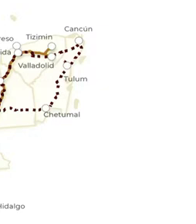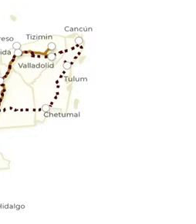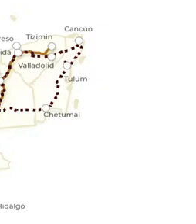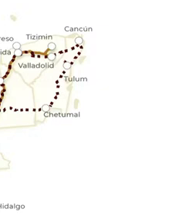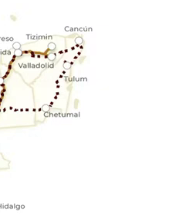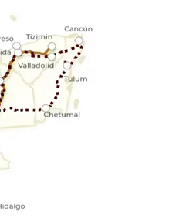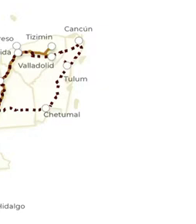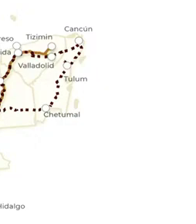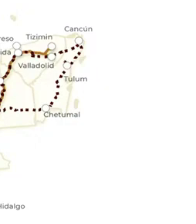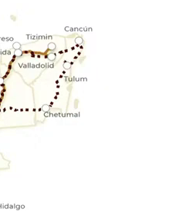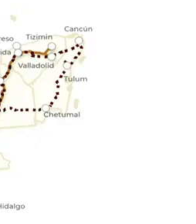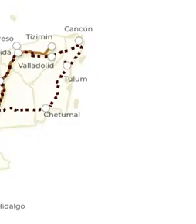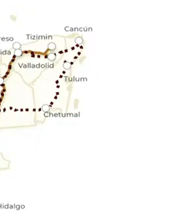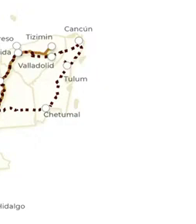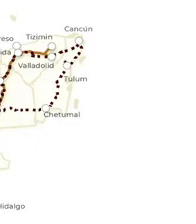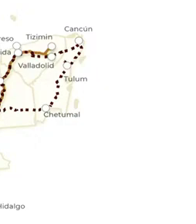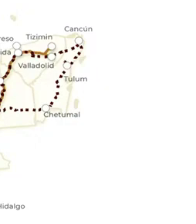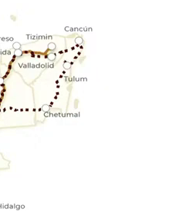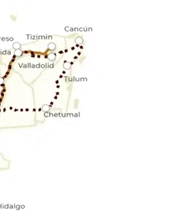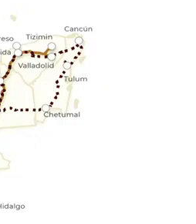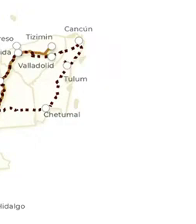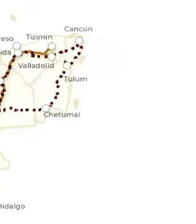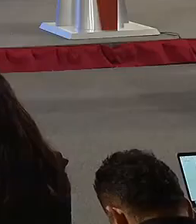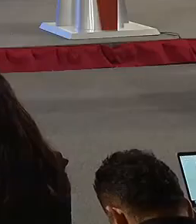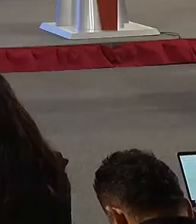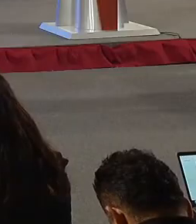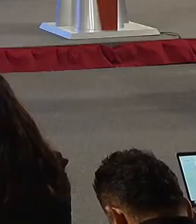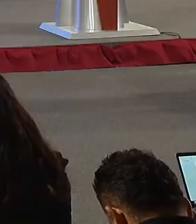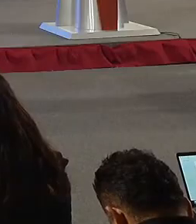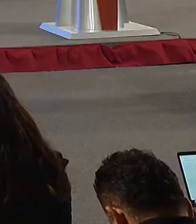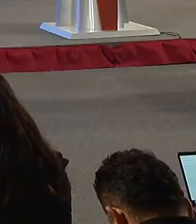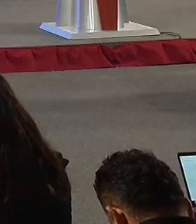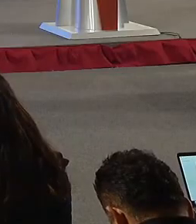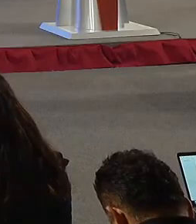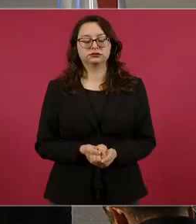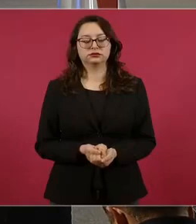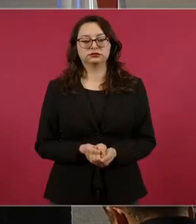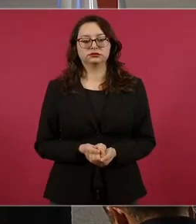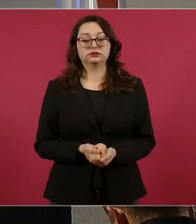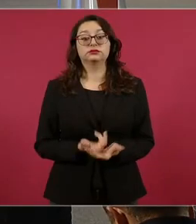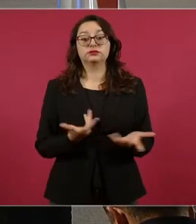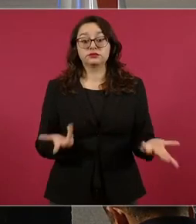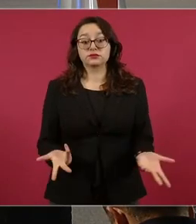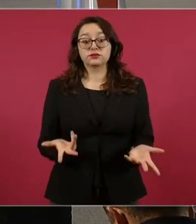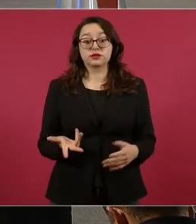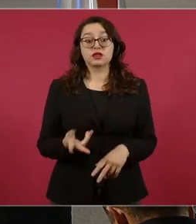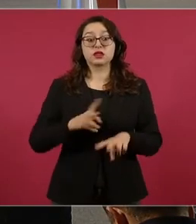esto y esta que no